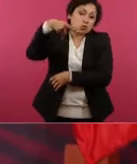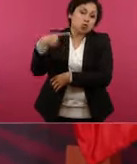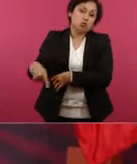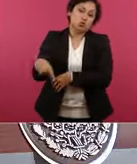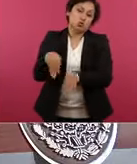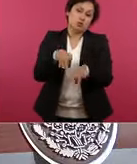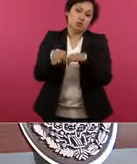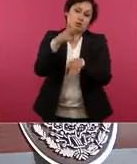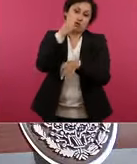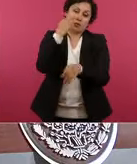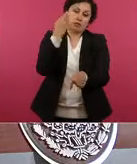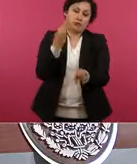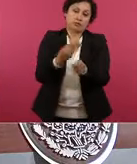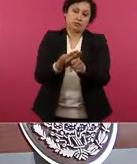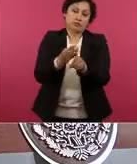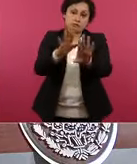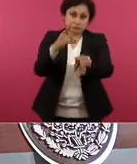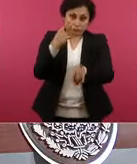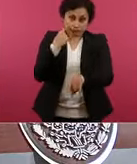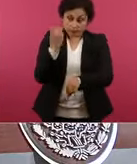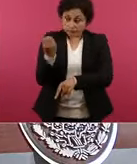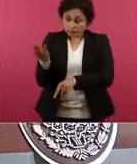ni siquiera la Cámara de Senadores,